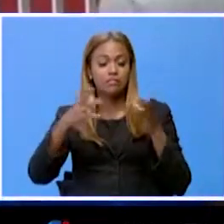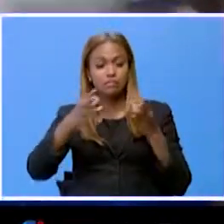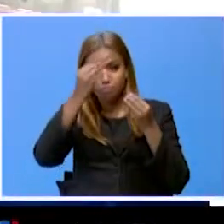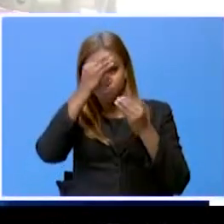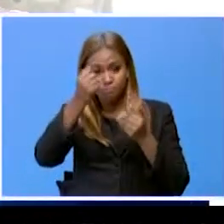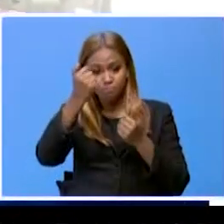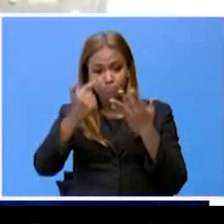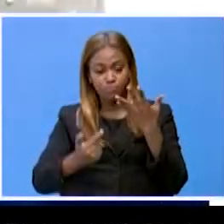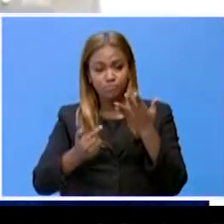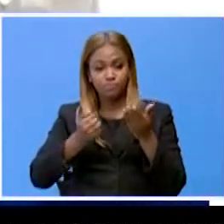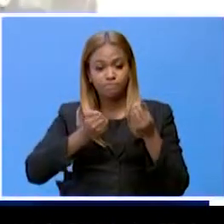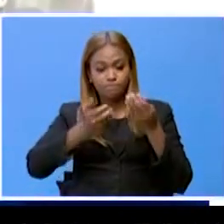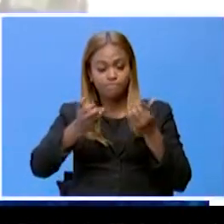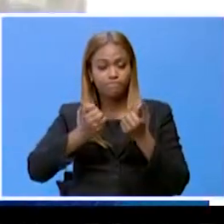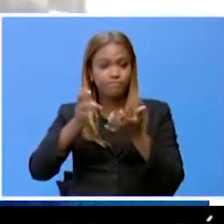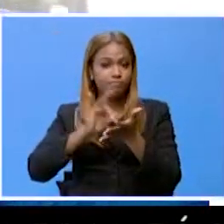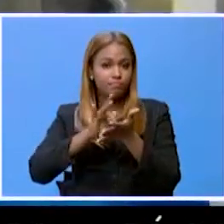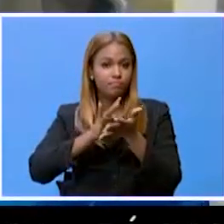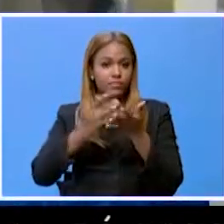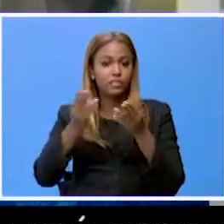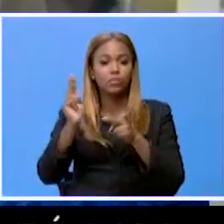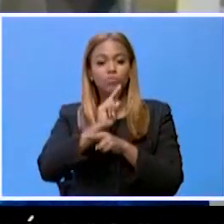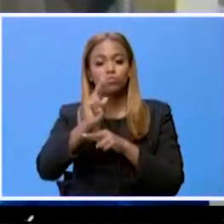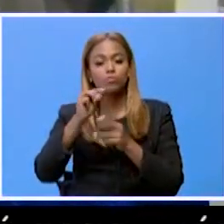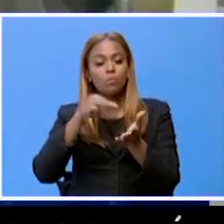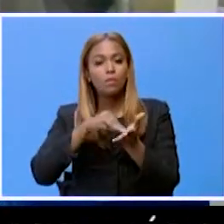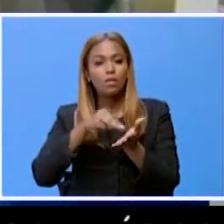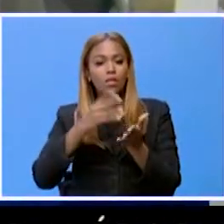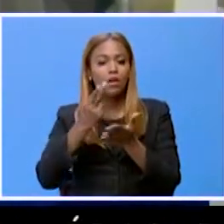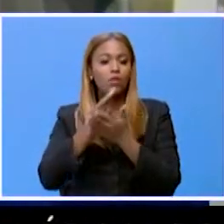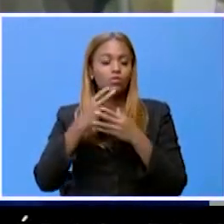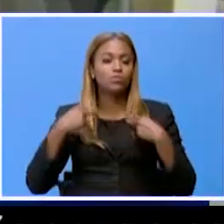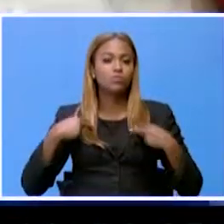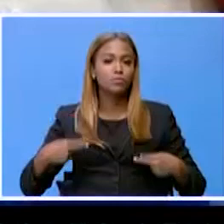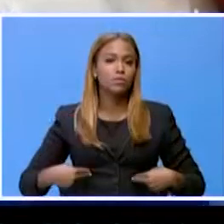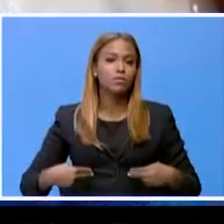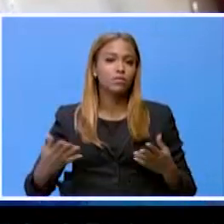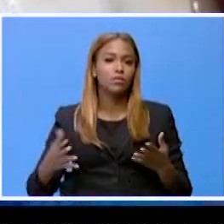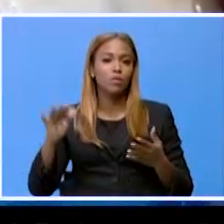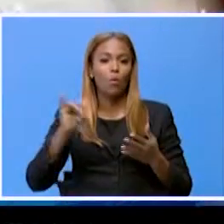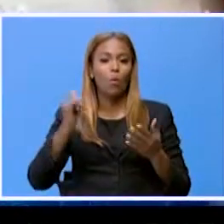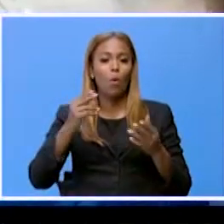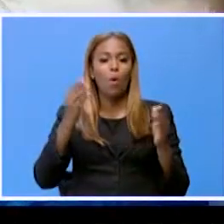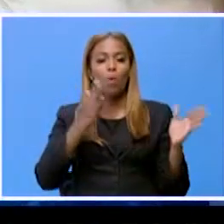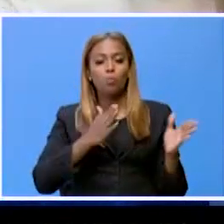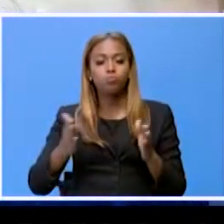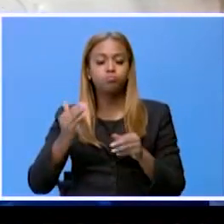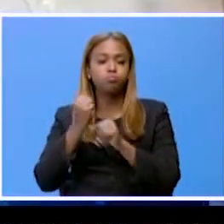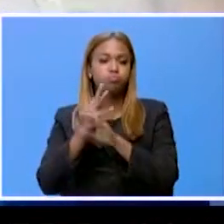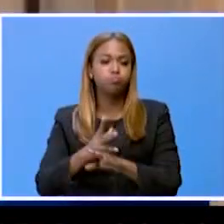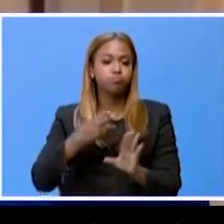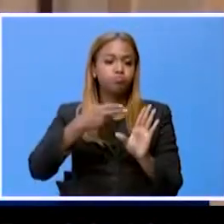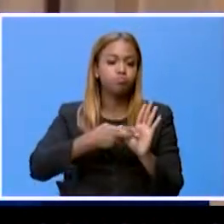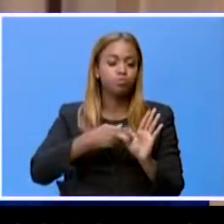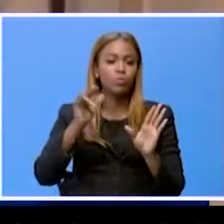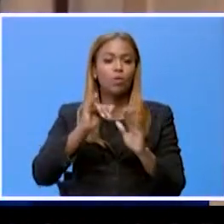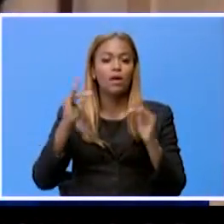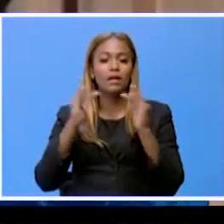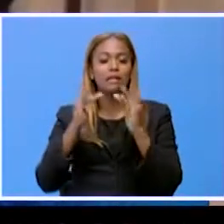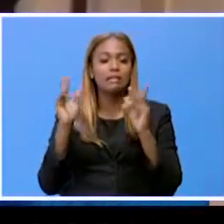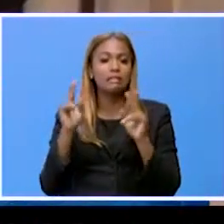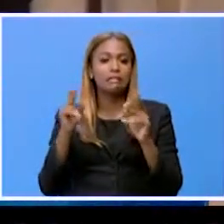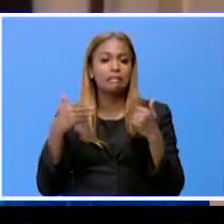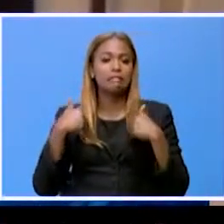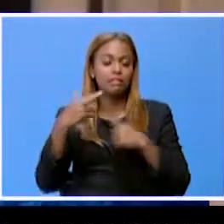nivel de abastecimiento de medicamentos, insumos médicos, recursos humanos, logística, combustible y disponibilidad de camas con